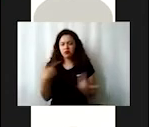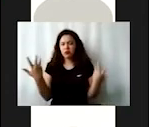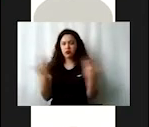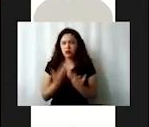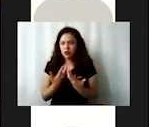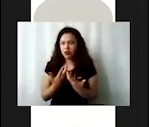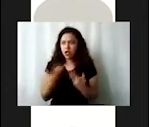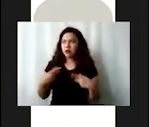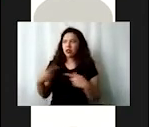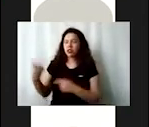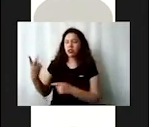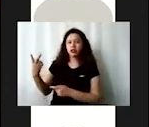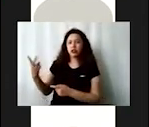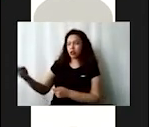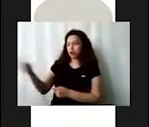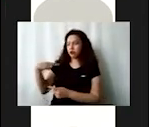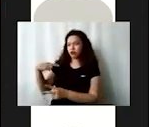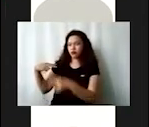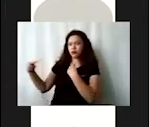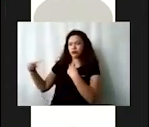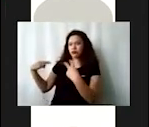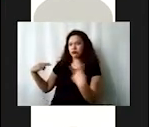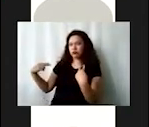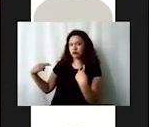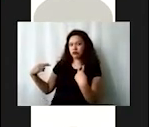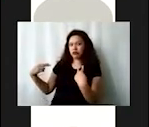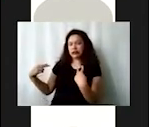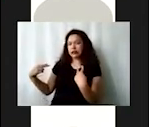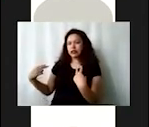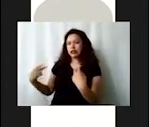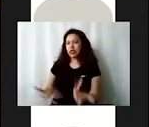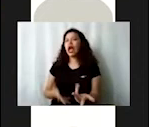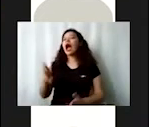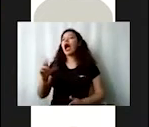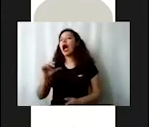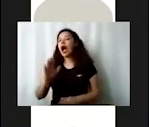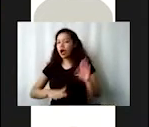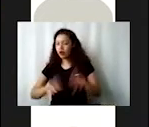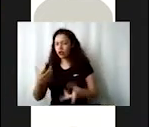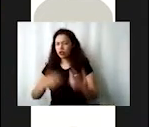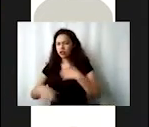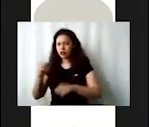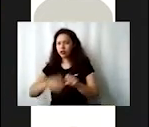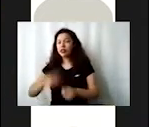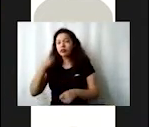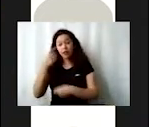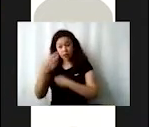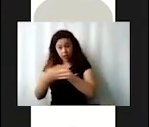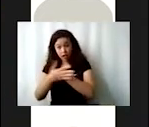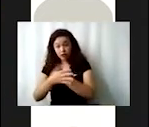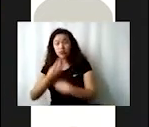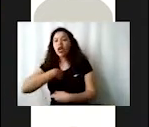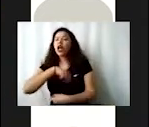están observando. Hay otras empresas que sí les dan a conocer esta parte de vamos a hacer una observación de